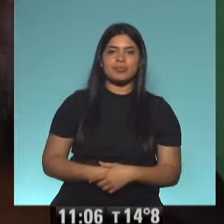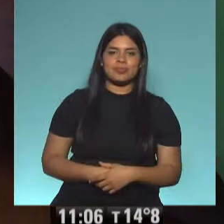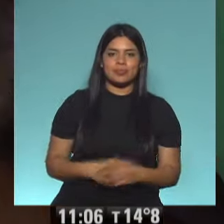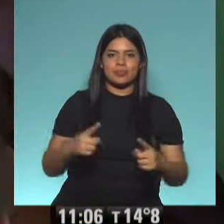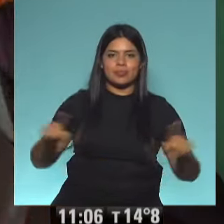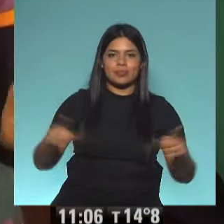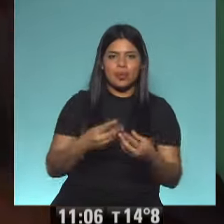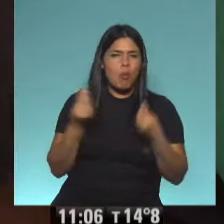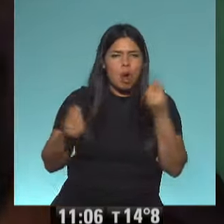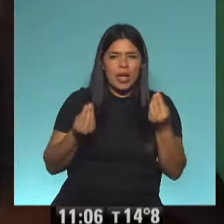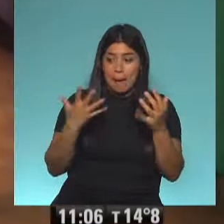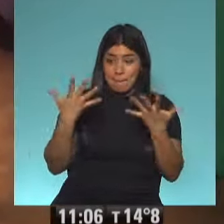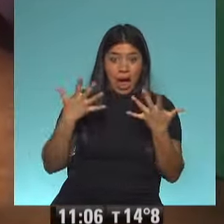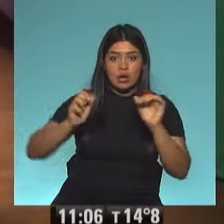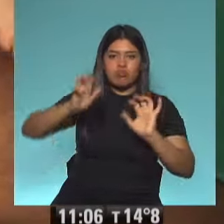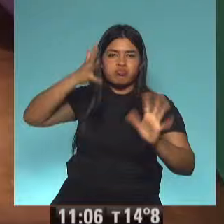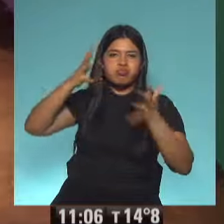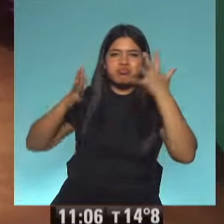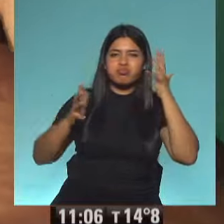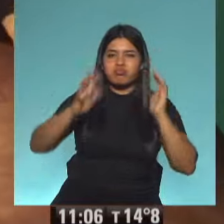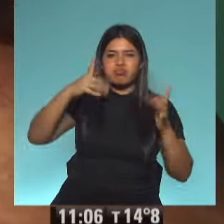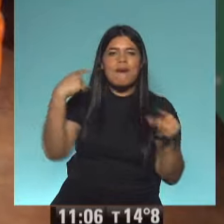Si mueve las manos para el carnaval,